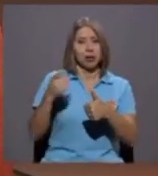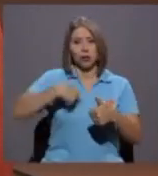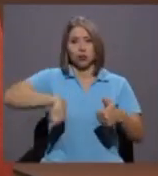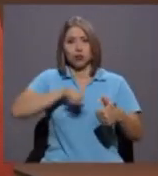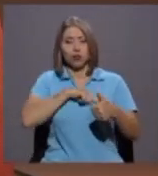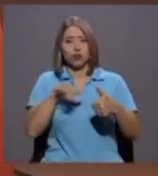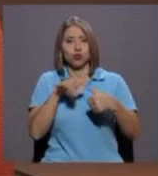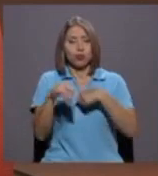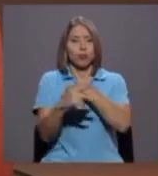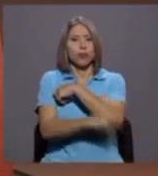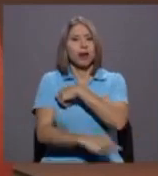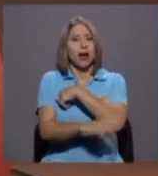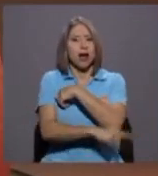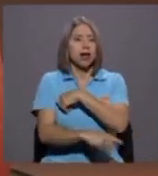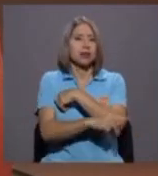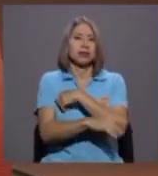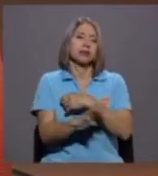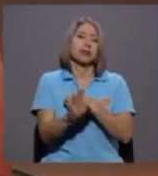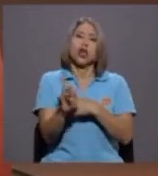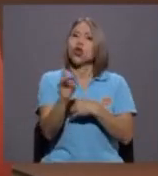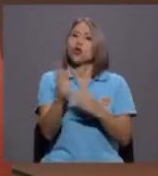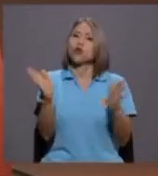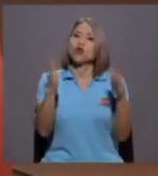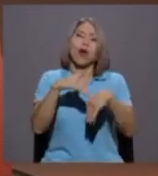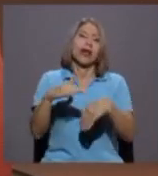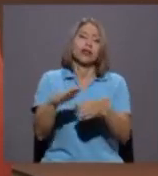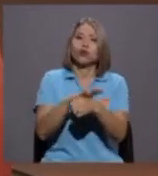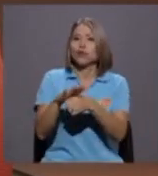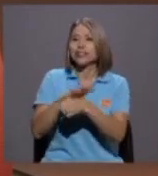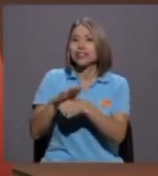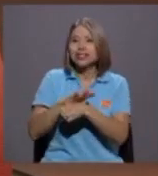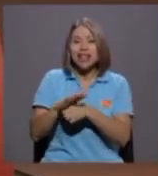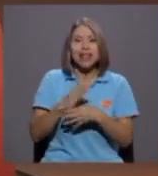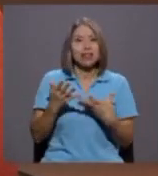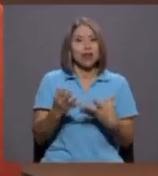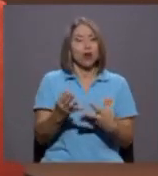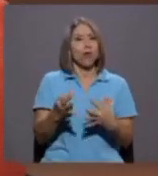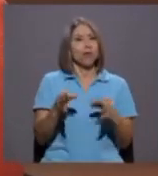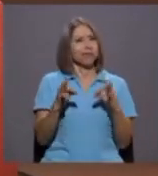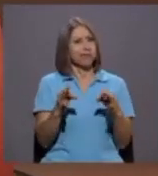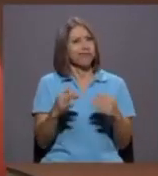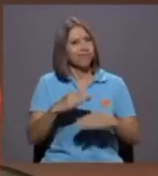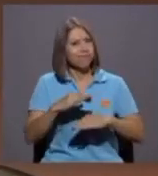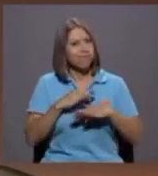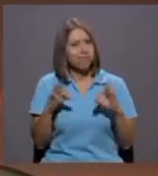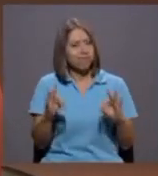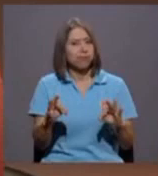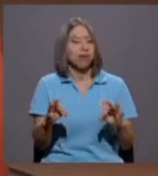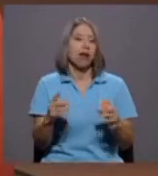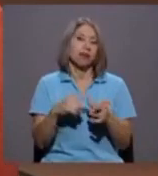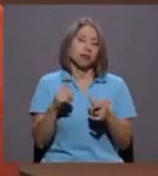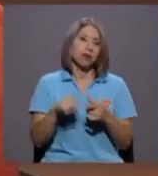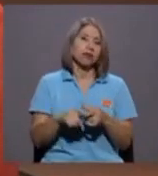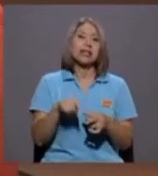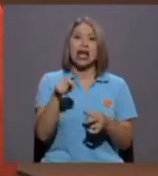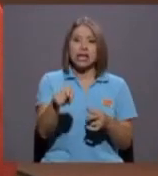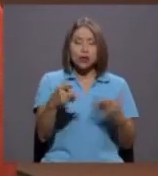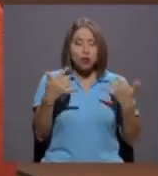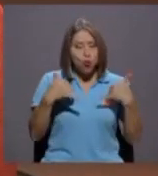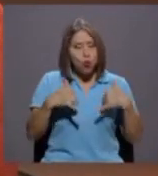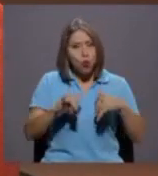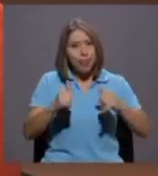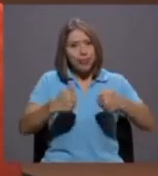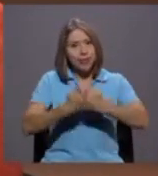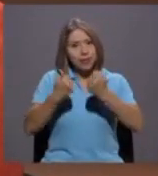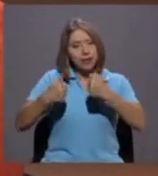país recibiendo la suficiente retribución. Entonces, ahí igual hay desafíos. El país